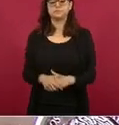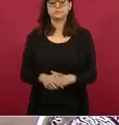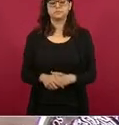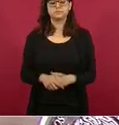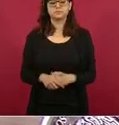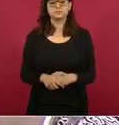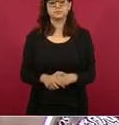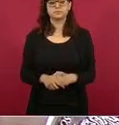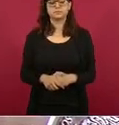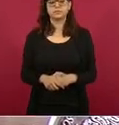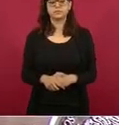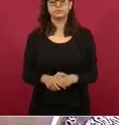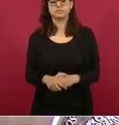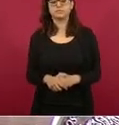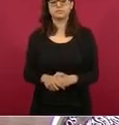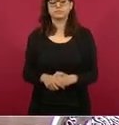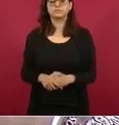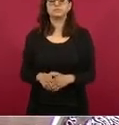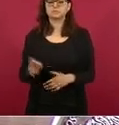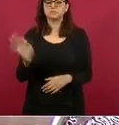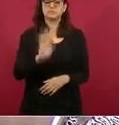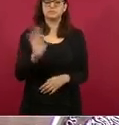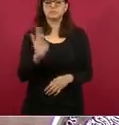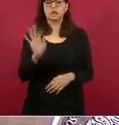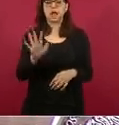Podemos discrepar